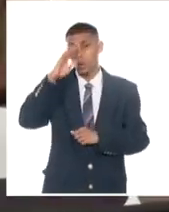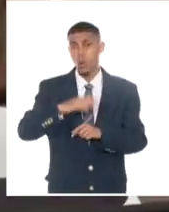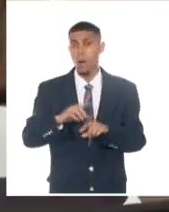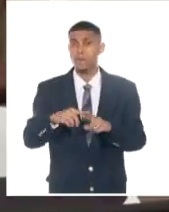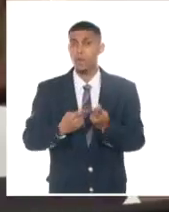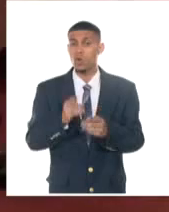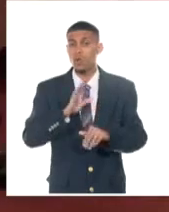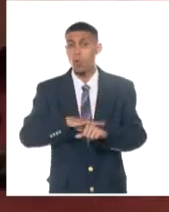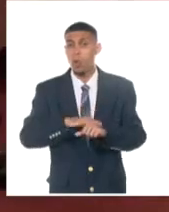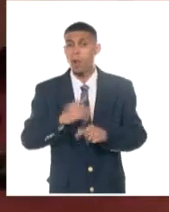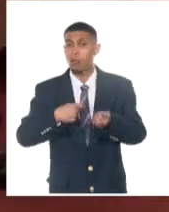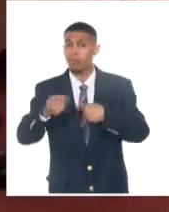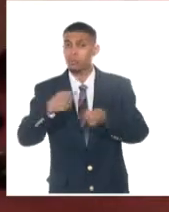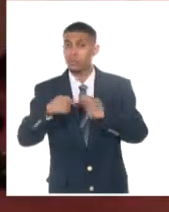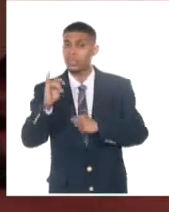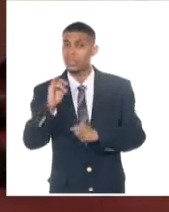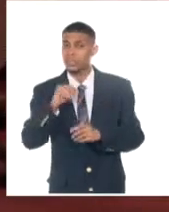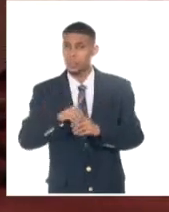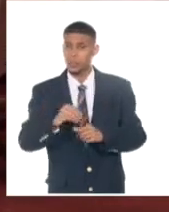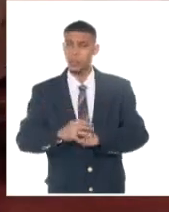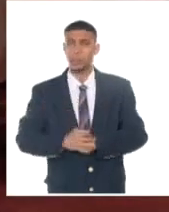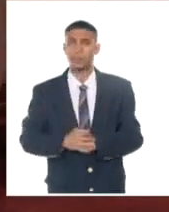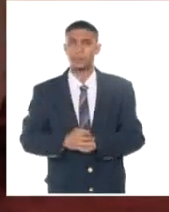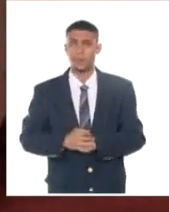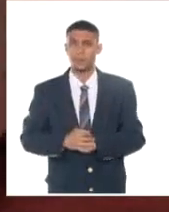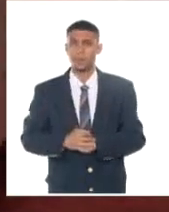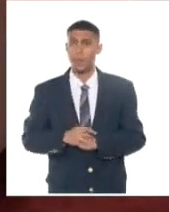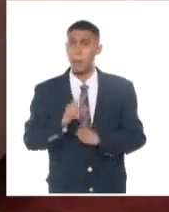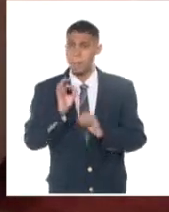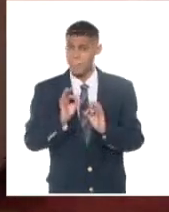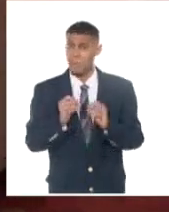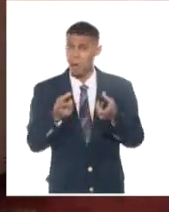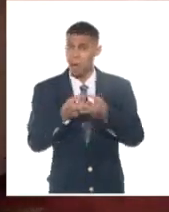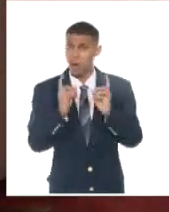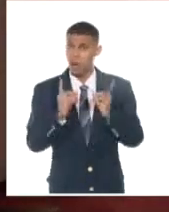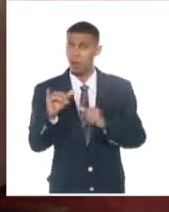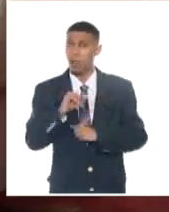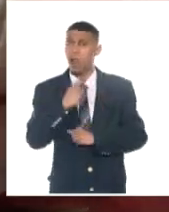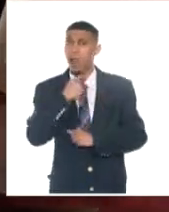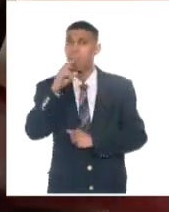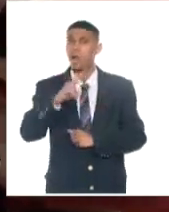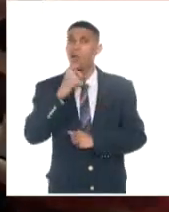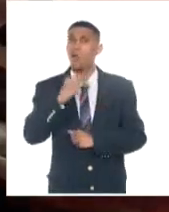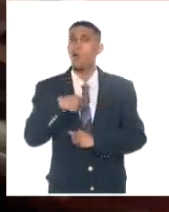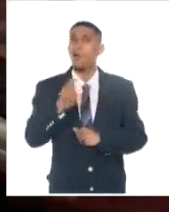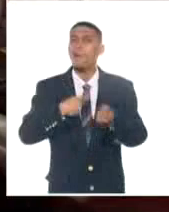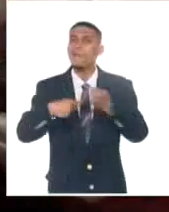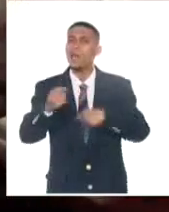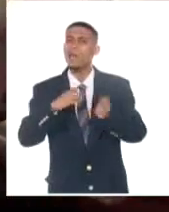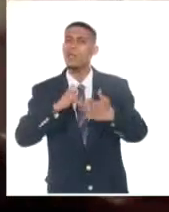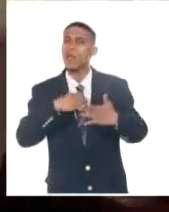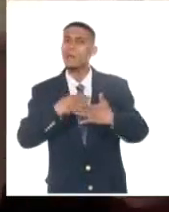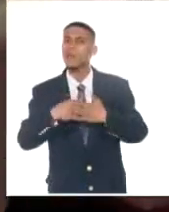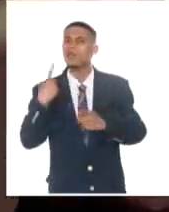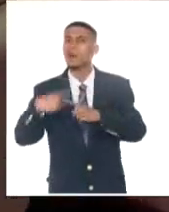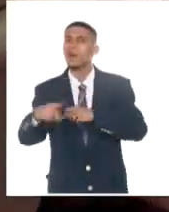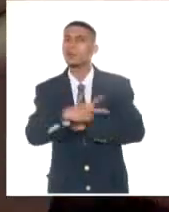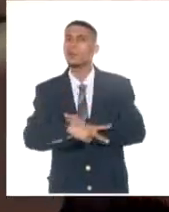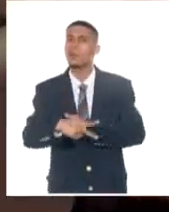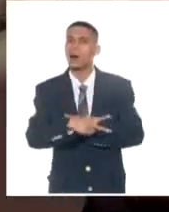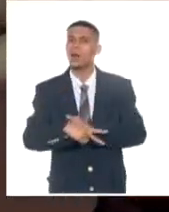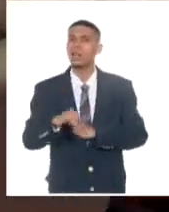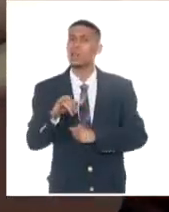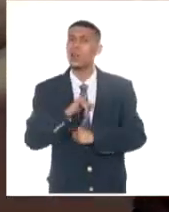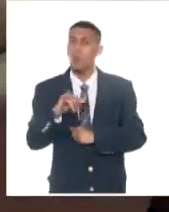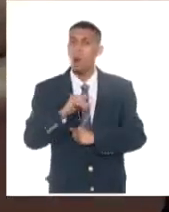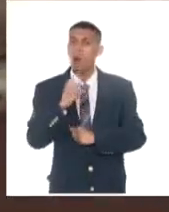comercio exterior. En este mismo encuentro se examinó la estrategia integral de exportaciones de bienes y servicios y el